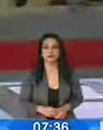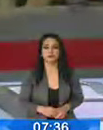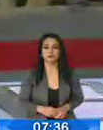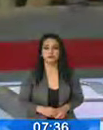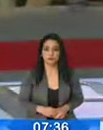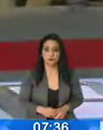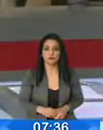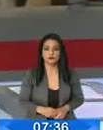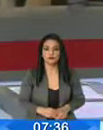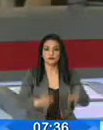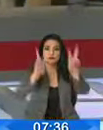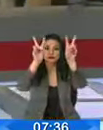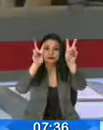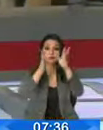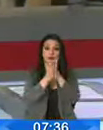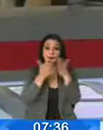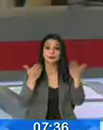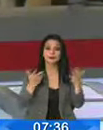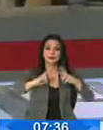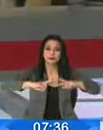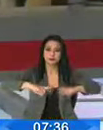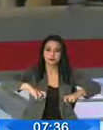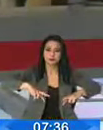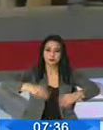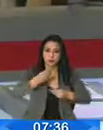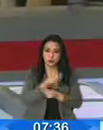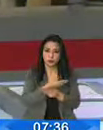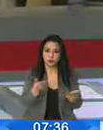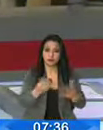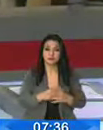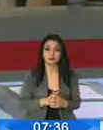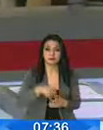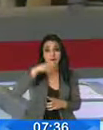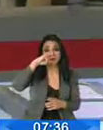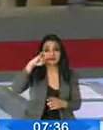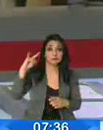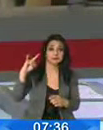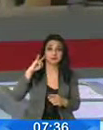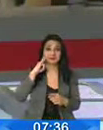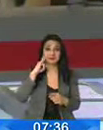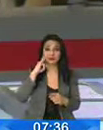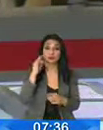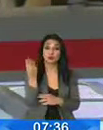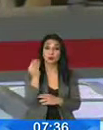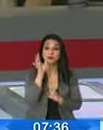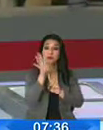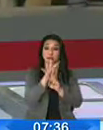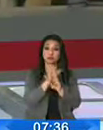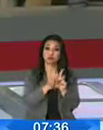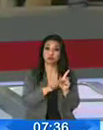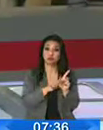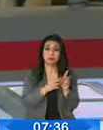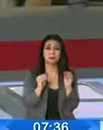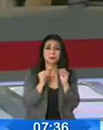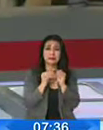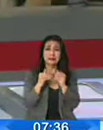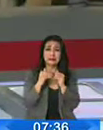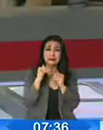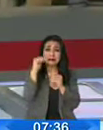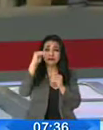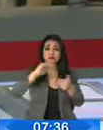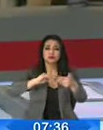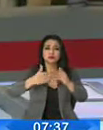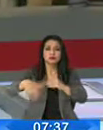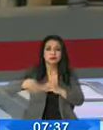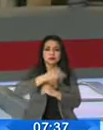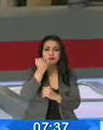En su segmento del Comercio Investiga les contamos que los abusos sexuales en contra de niños, niñas y adolescentes se agudizan en las comunidades indígenas,